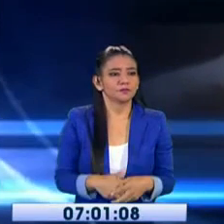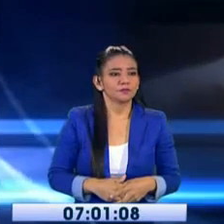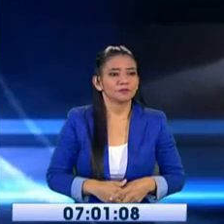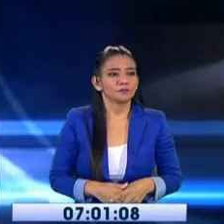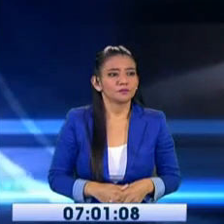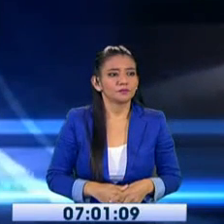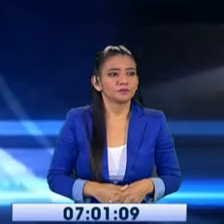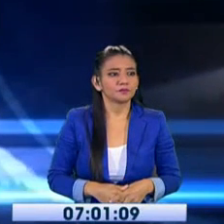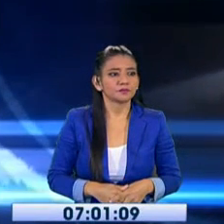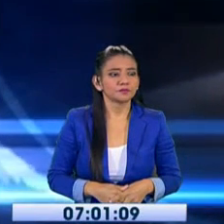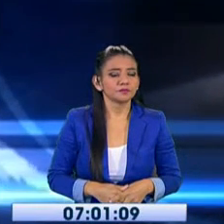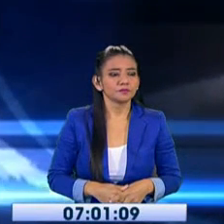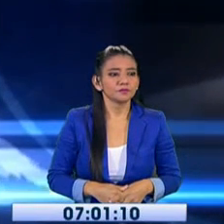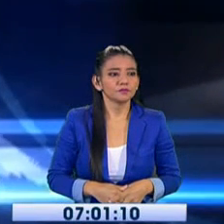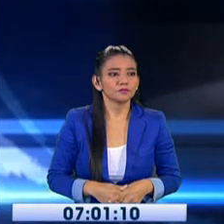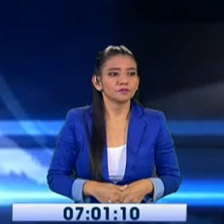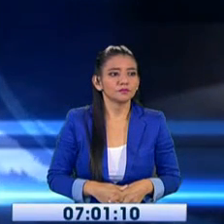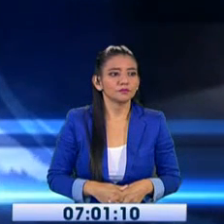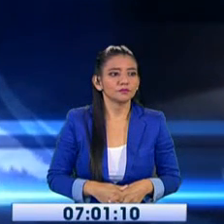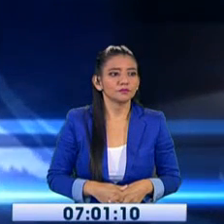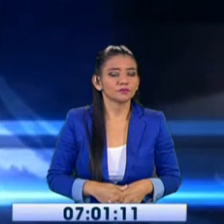al